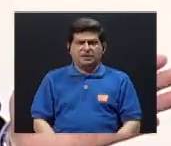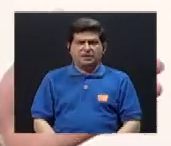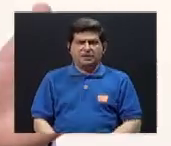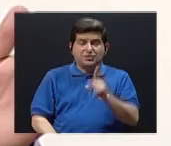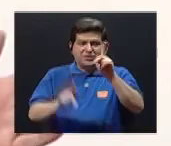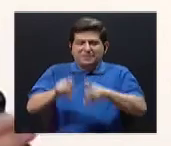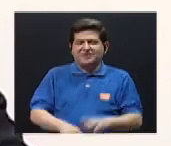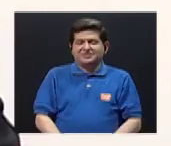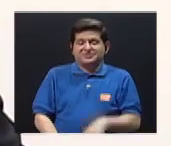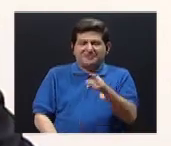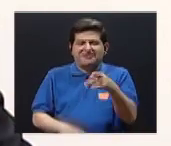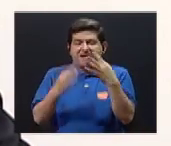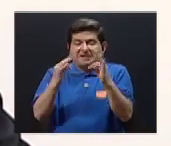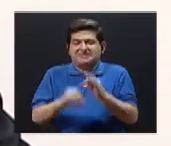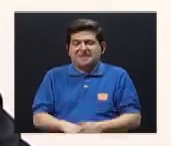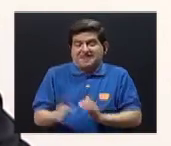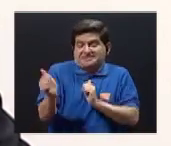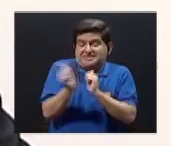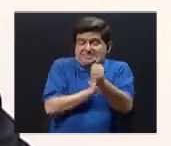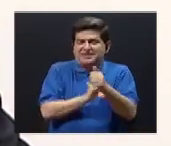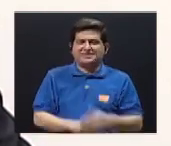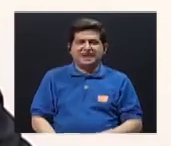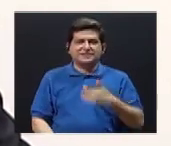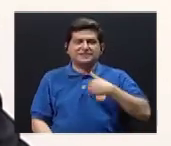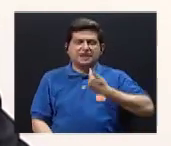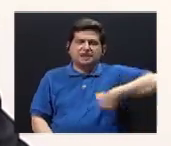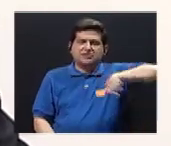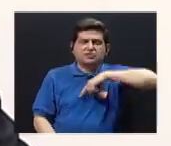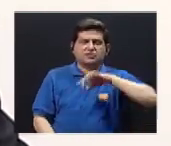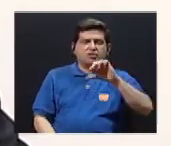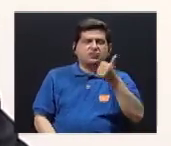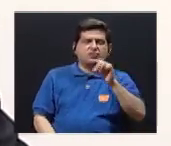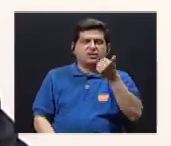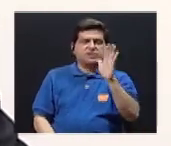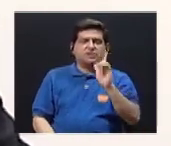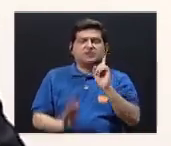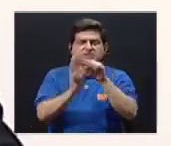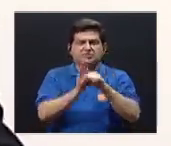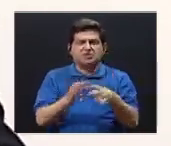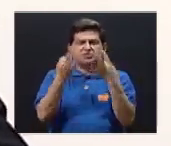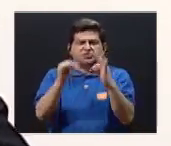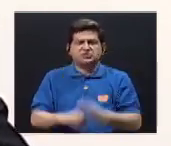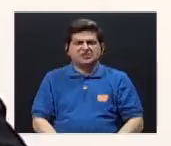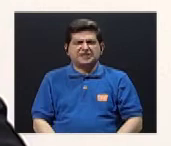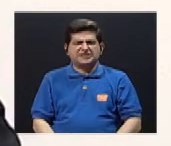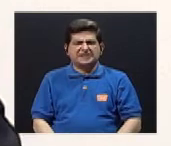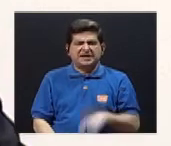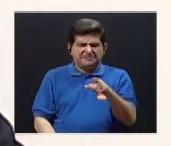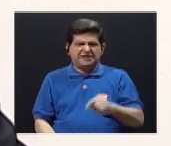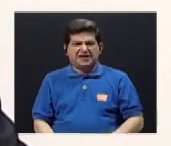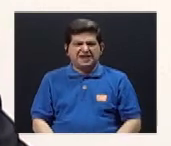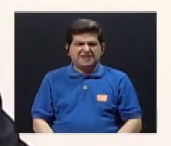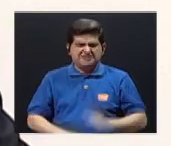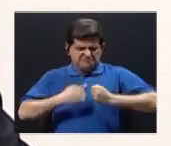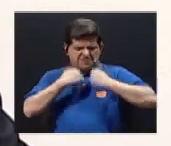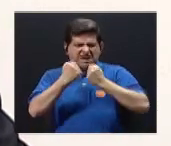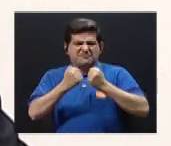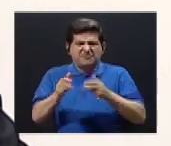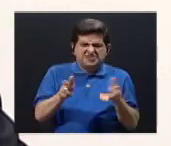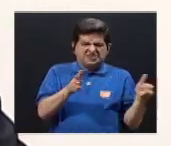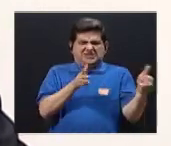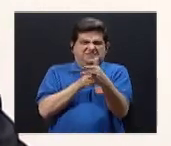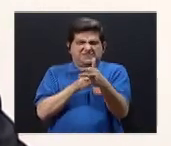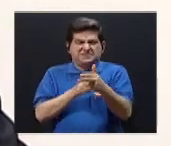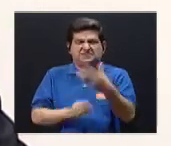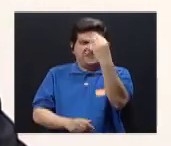llegaba un vidillo, ¿verdad? Y se saltaba la fila que llevábamos 10, 15 minutos y se metía a la fuerza en el semáforo